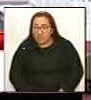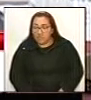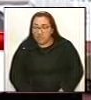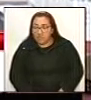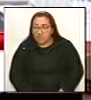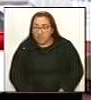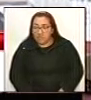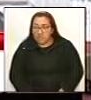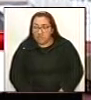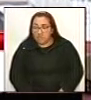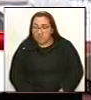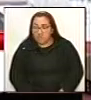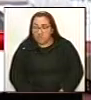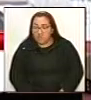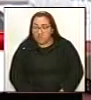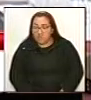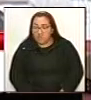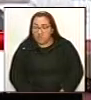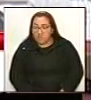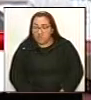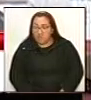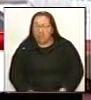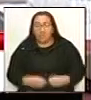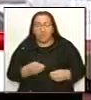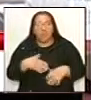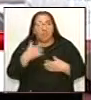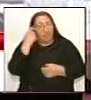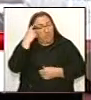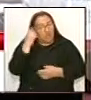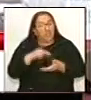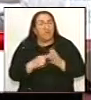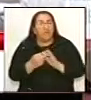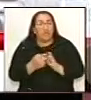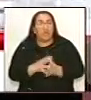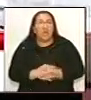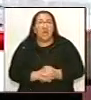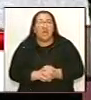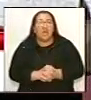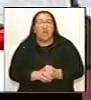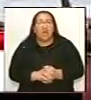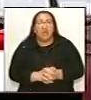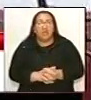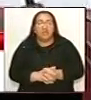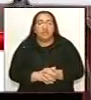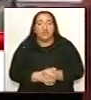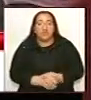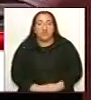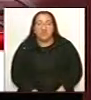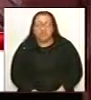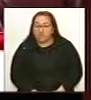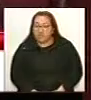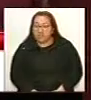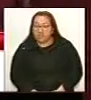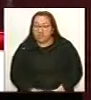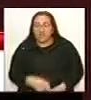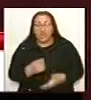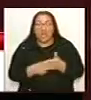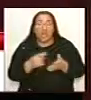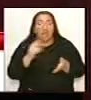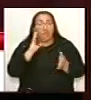o qué se puede presumir en el hecho de que haya un